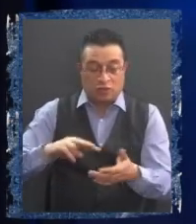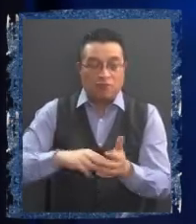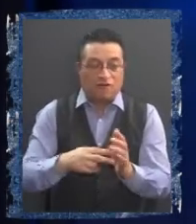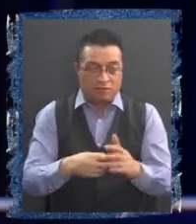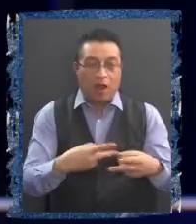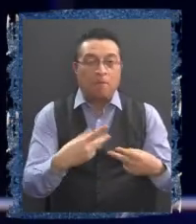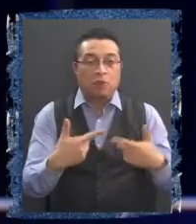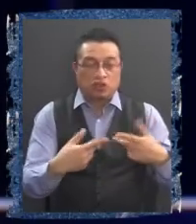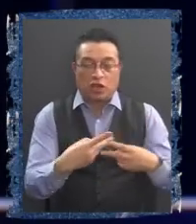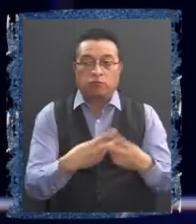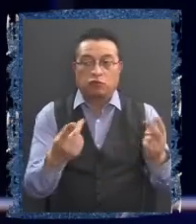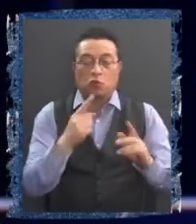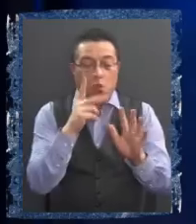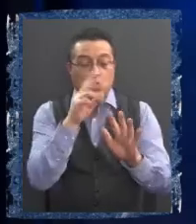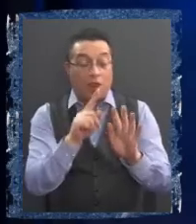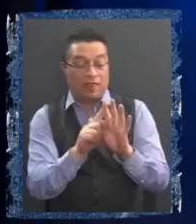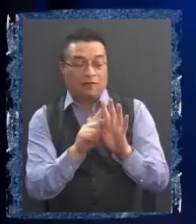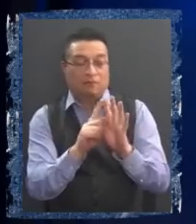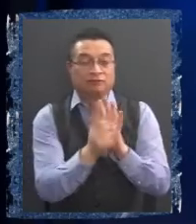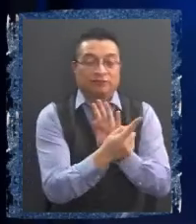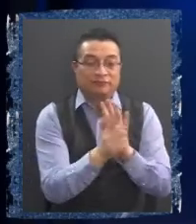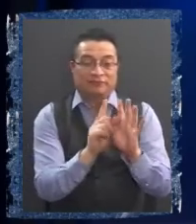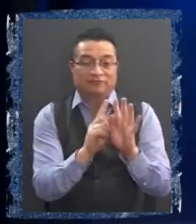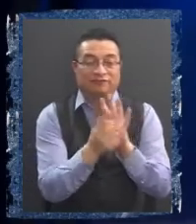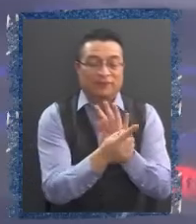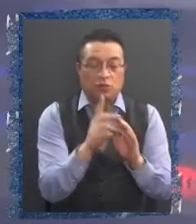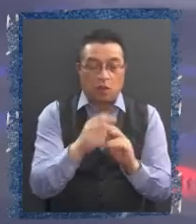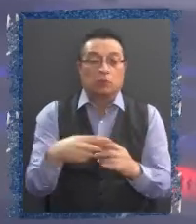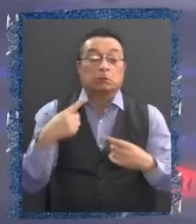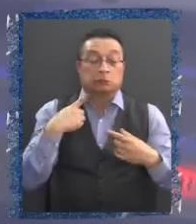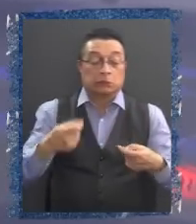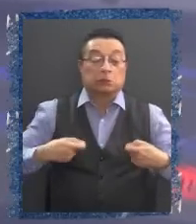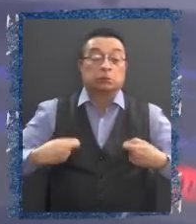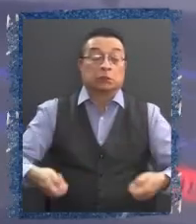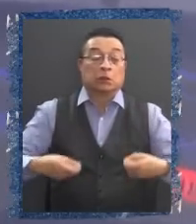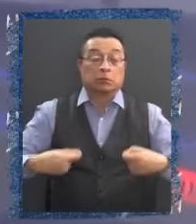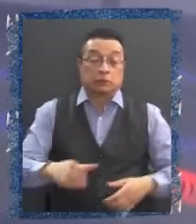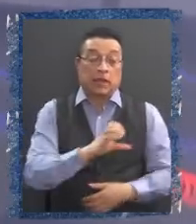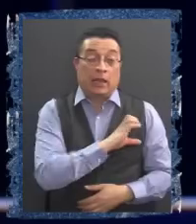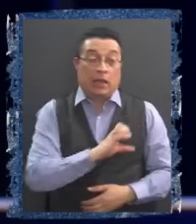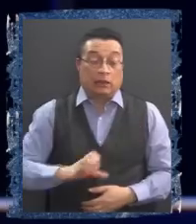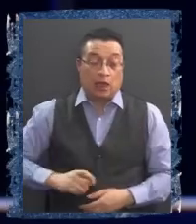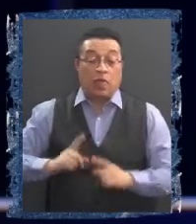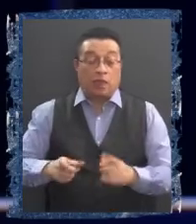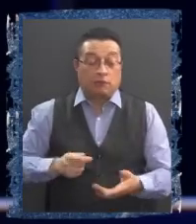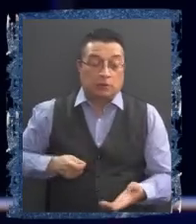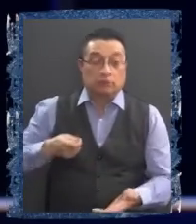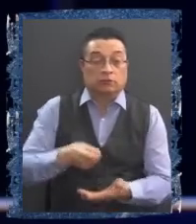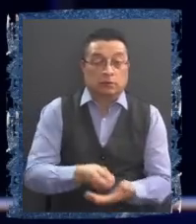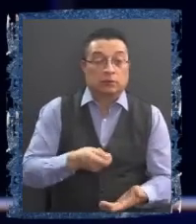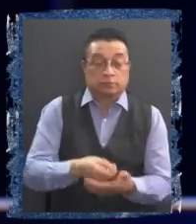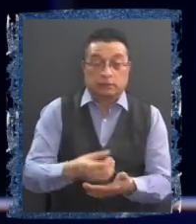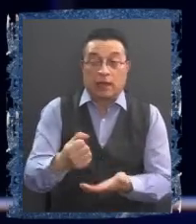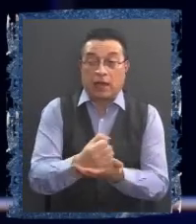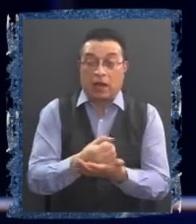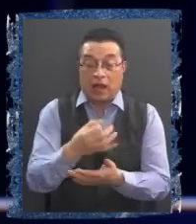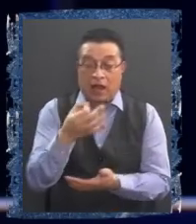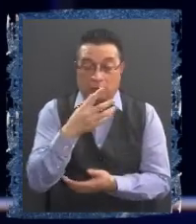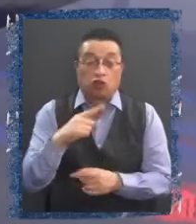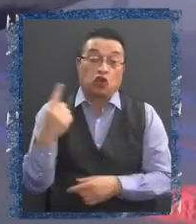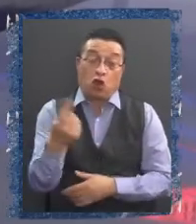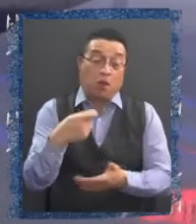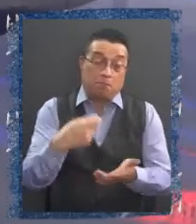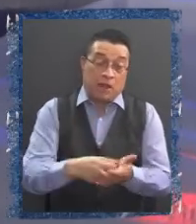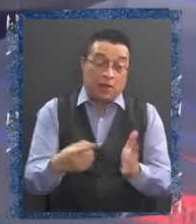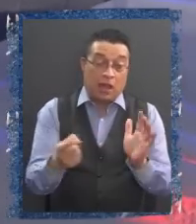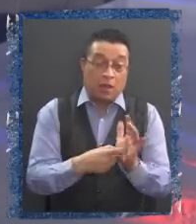como saltarse las filas de alguna manera. Así lo vería yo. Con un alto costo para el Estado, para que tiene que financiar esos medicamentos. Así lo vería para yo. todo, porque pagamos todos los impuestos, Así ¿no? es. Y